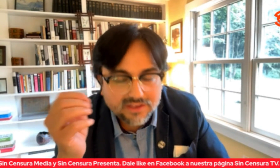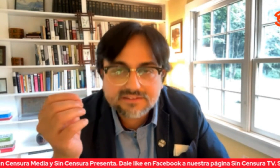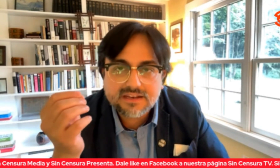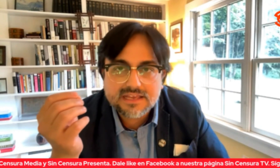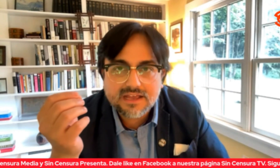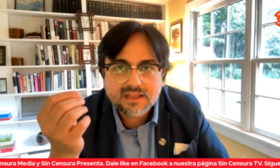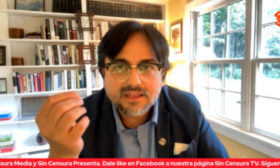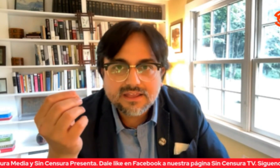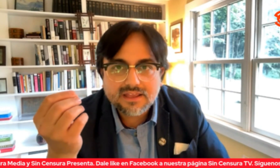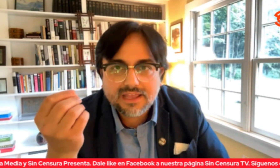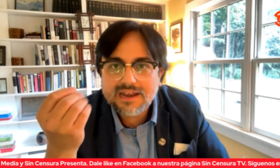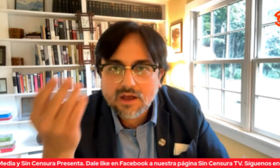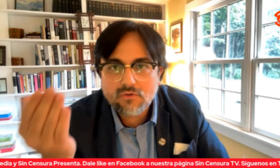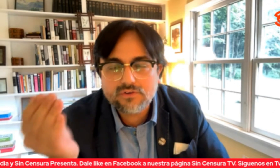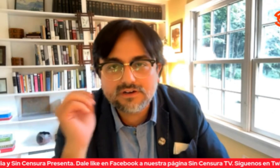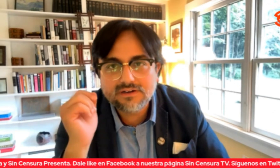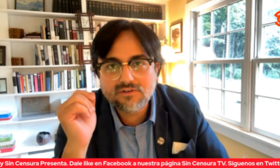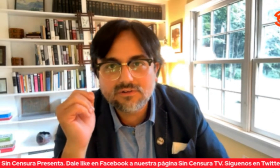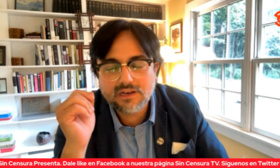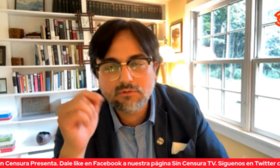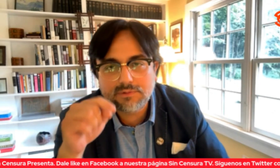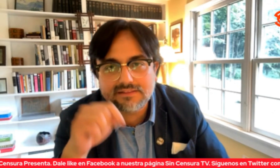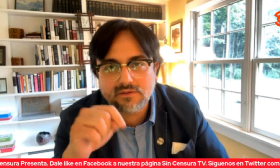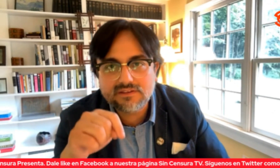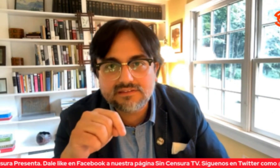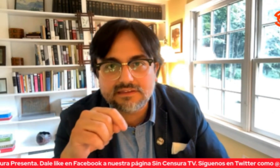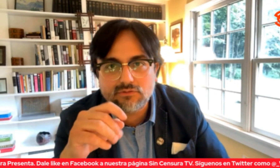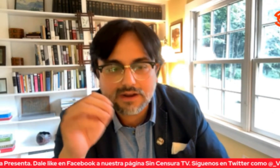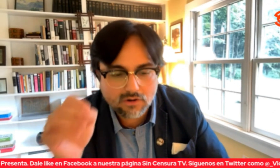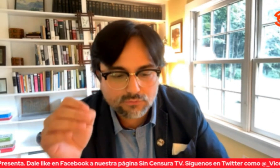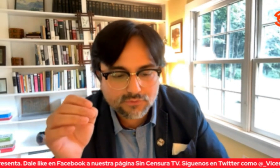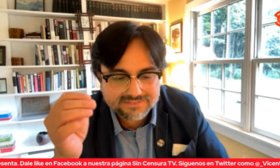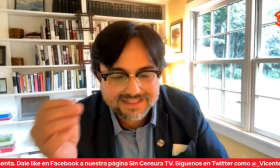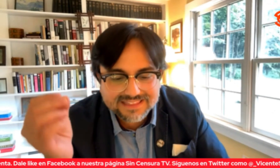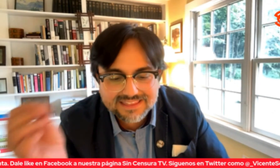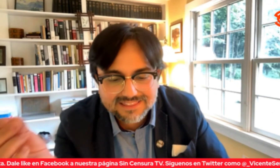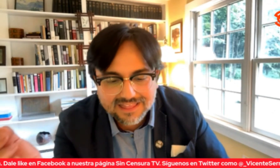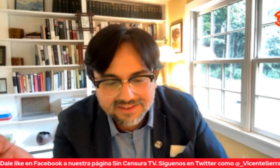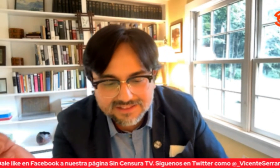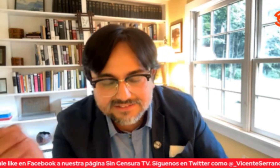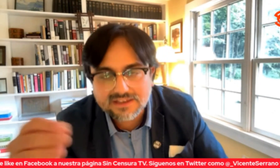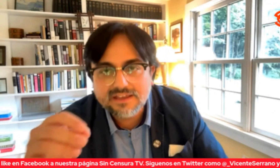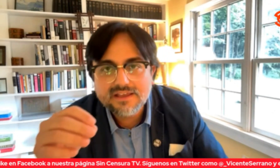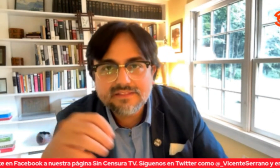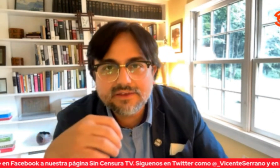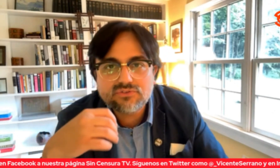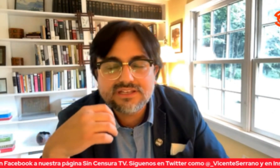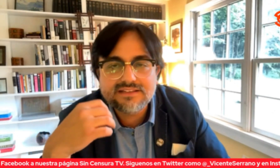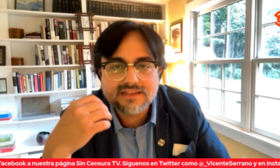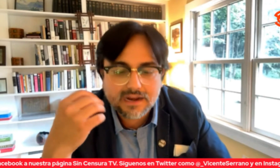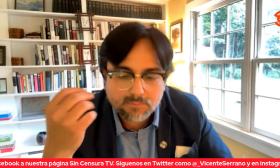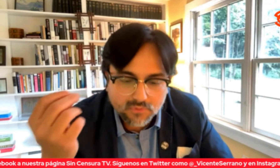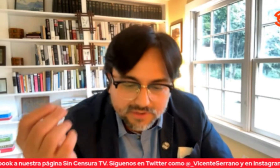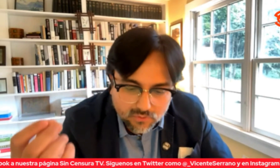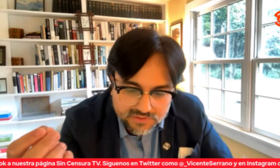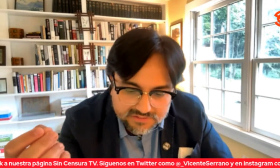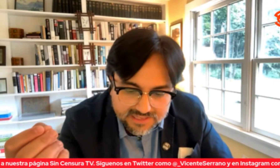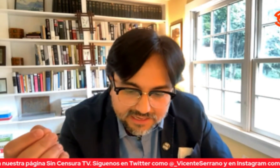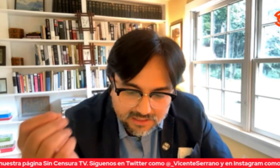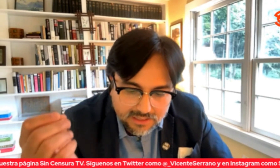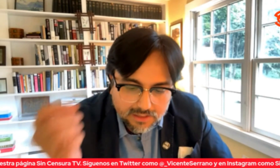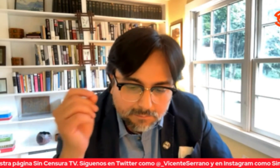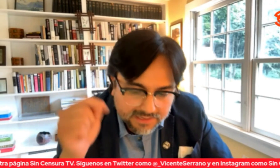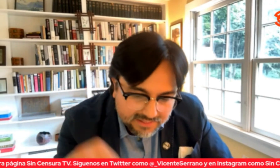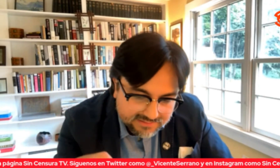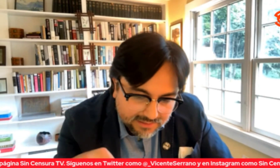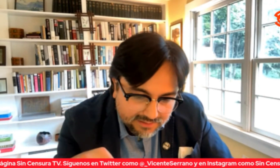en lo que sería el lawfare, ¿no? Lo que le hemos planteado aquí Sin Censura, el lawfare, una estrategia de la derecha de utilizar al poder